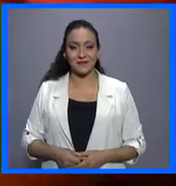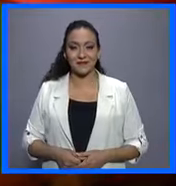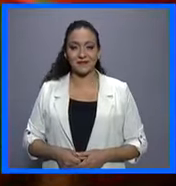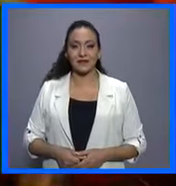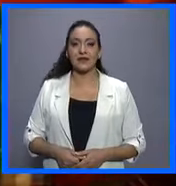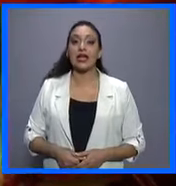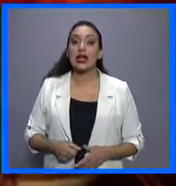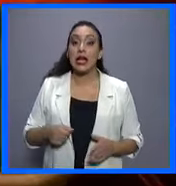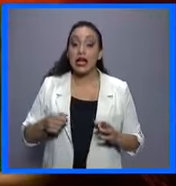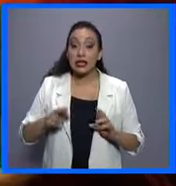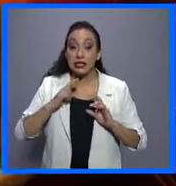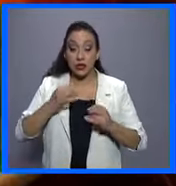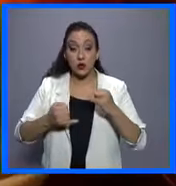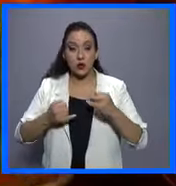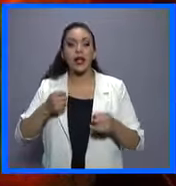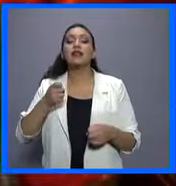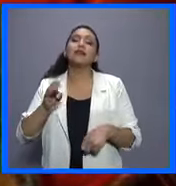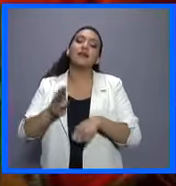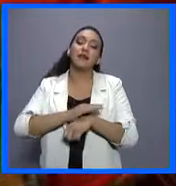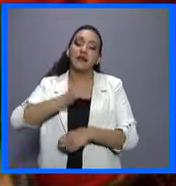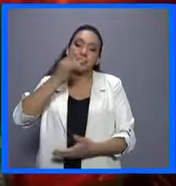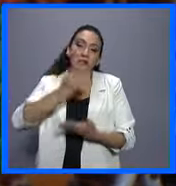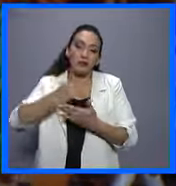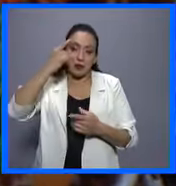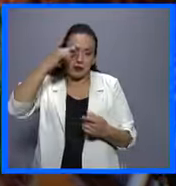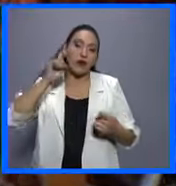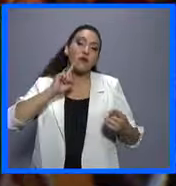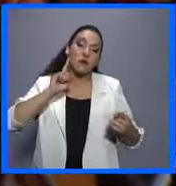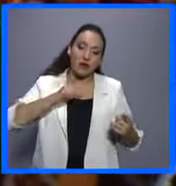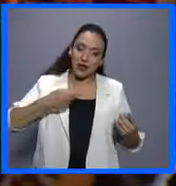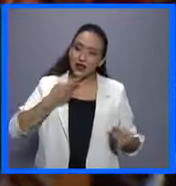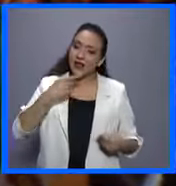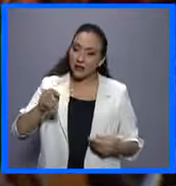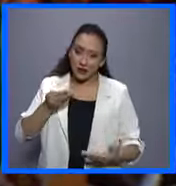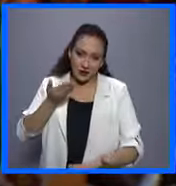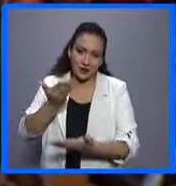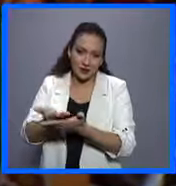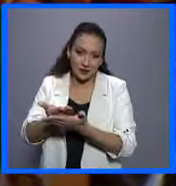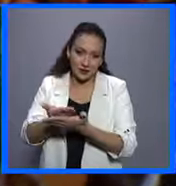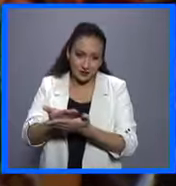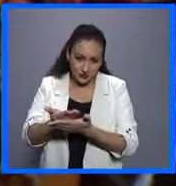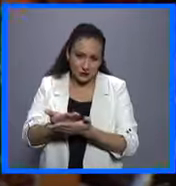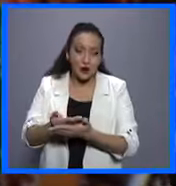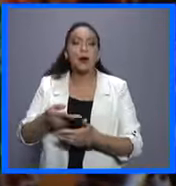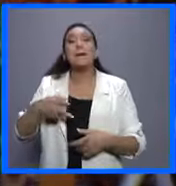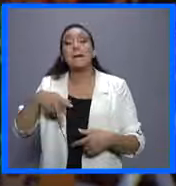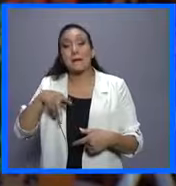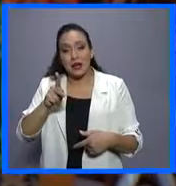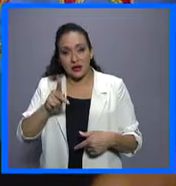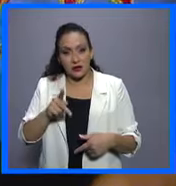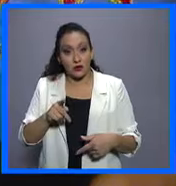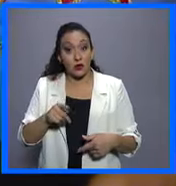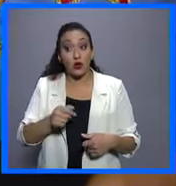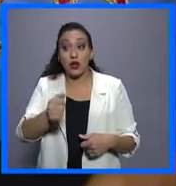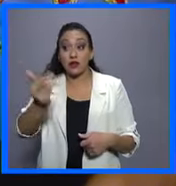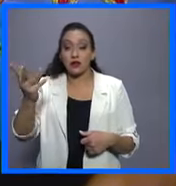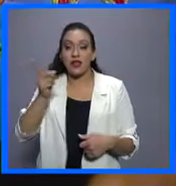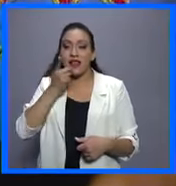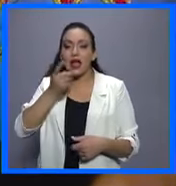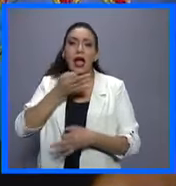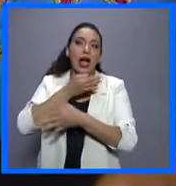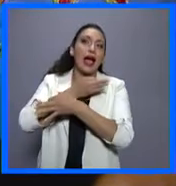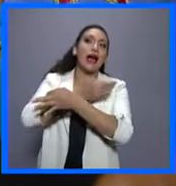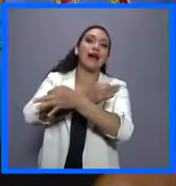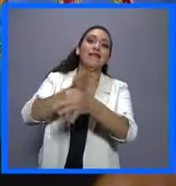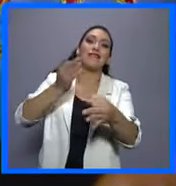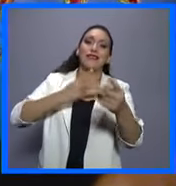Estas resoluciones solo benefician a las mujeres que interpusieron los amparos. Por eso las parteras advirtieron que continuarán con su